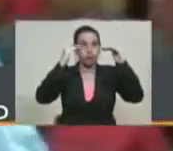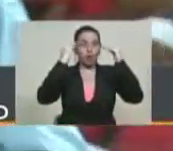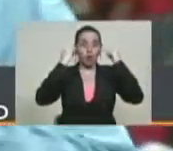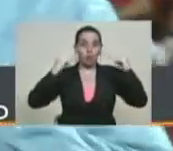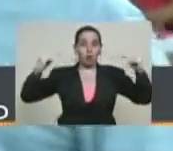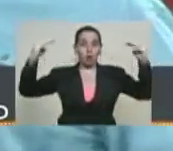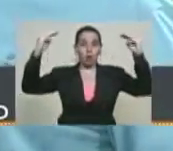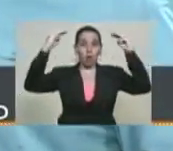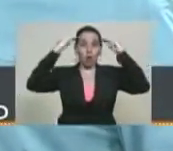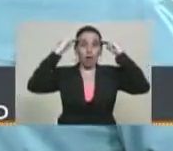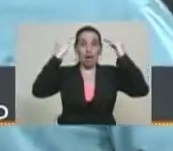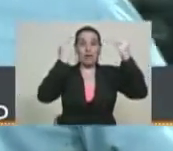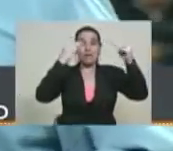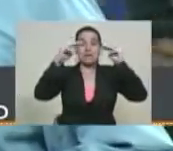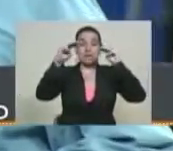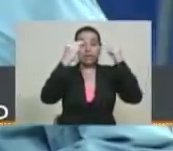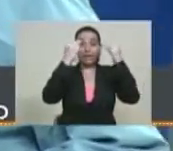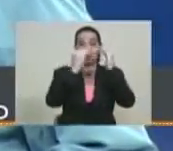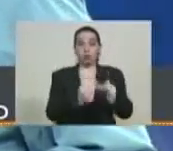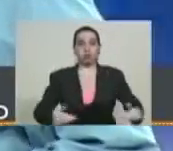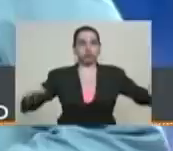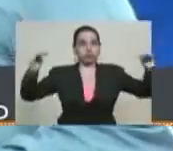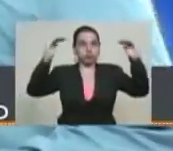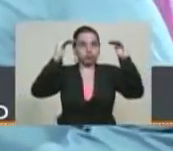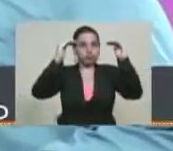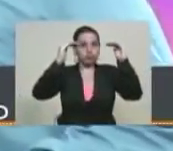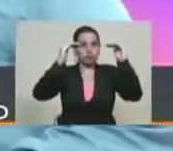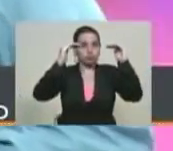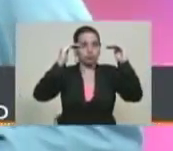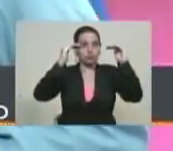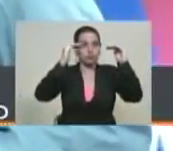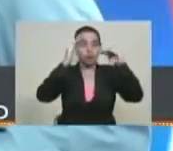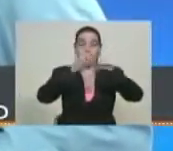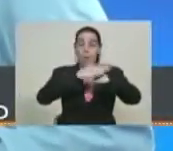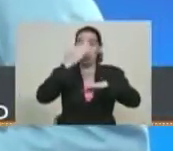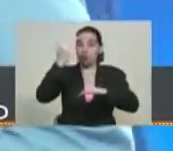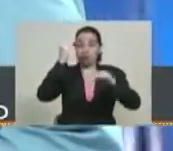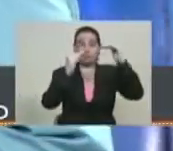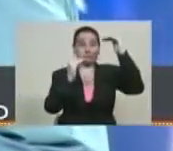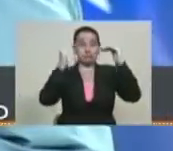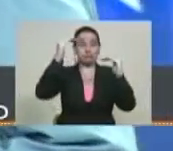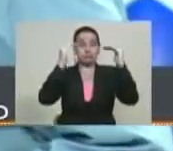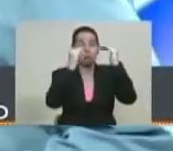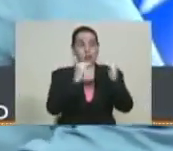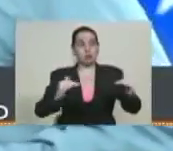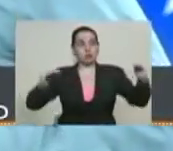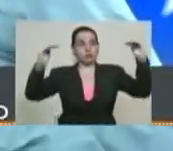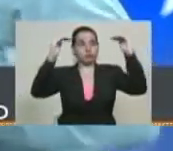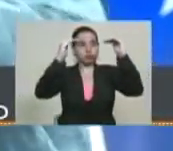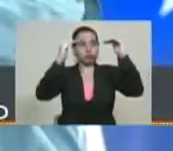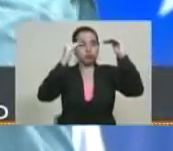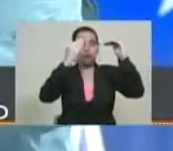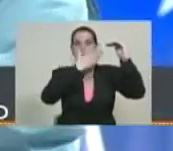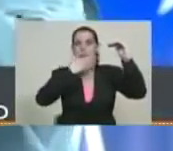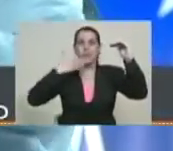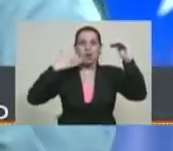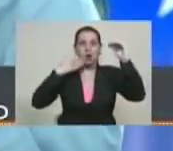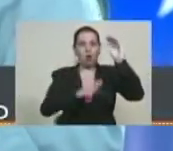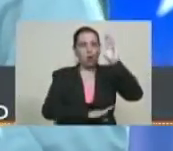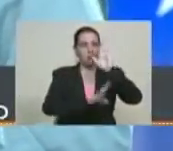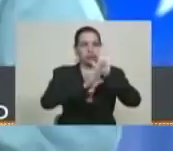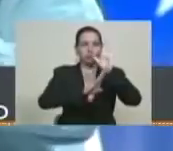moral y ético, porque en buena medida el crecimiento de